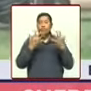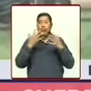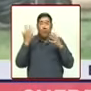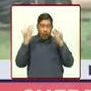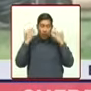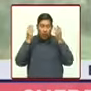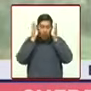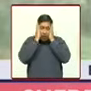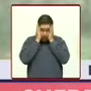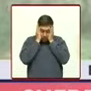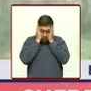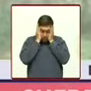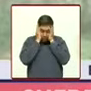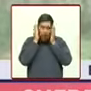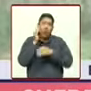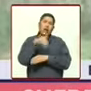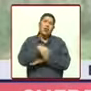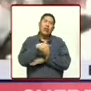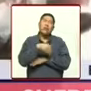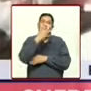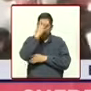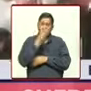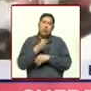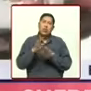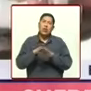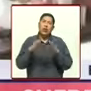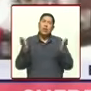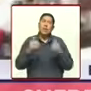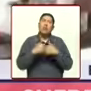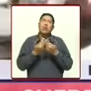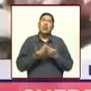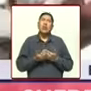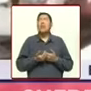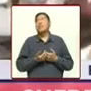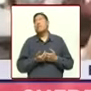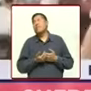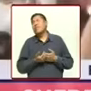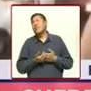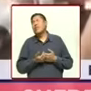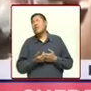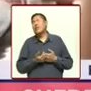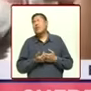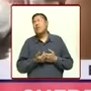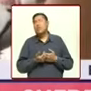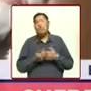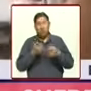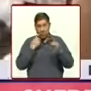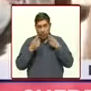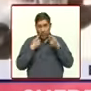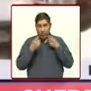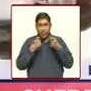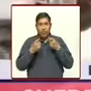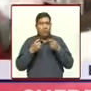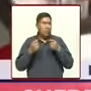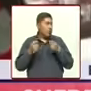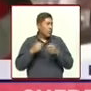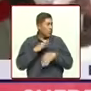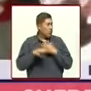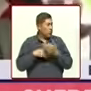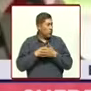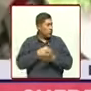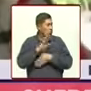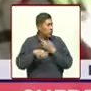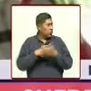temperatura, ¿no? ¿Y en las noches cómo hacen para dormir, quizás con las puertas abiertas, cómo hacen? Con puertas malleras, ¿no? Se abre todo